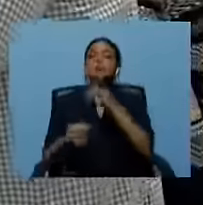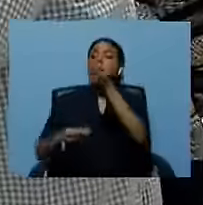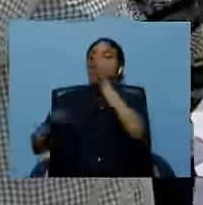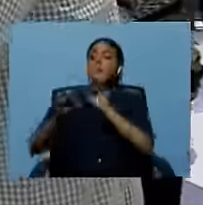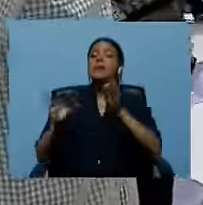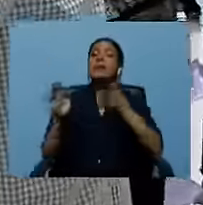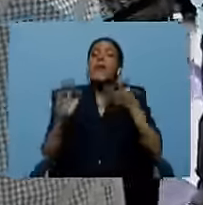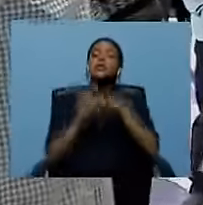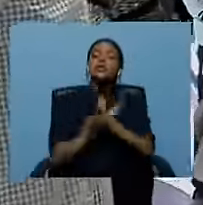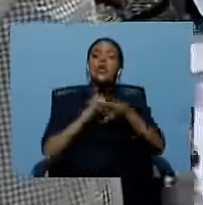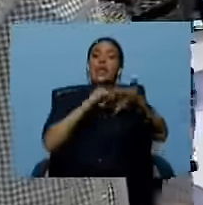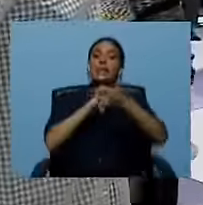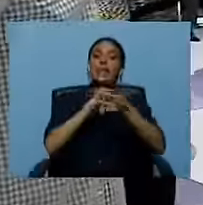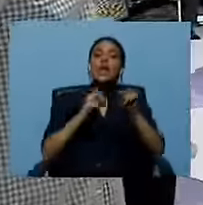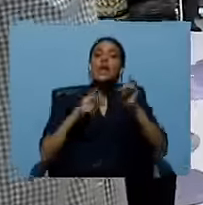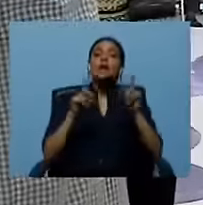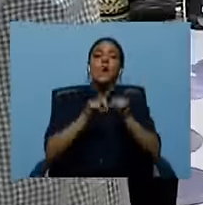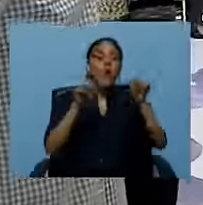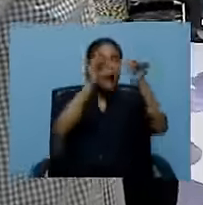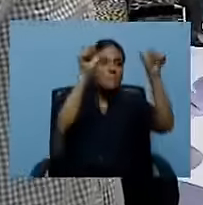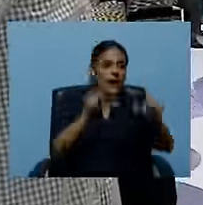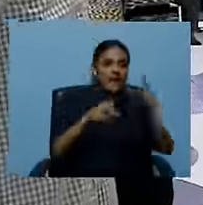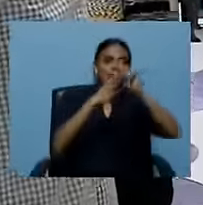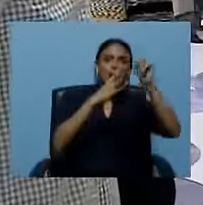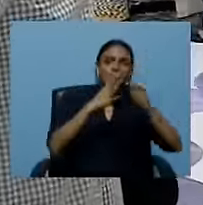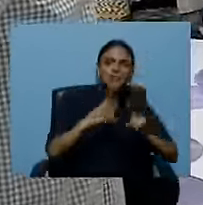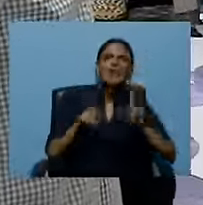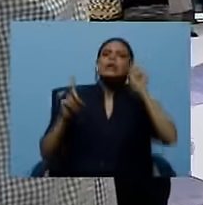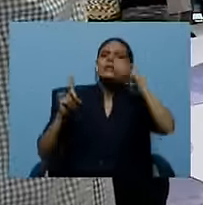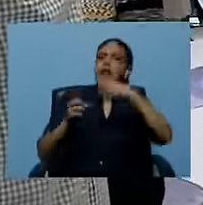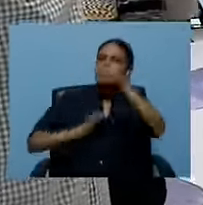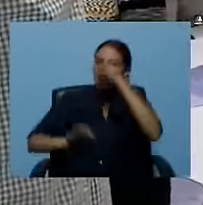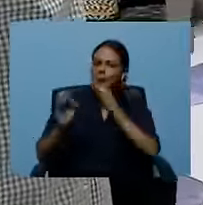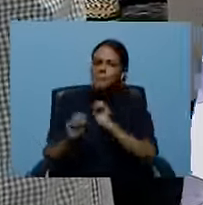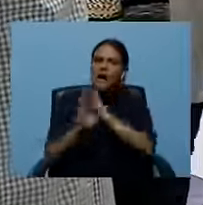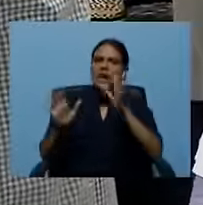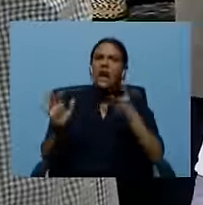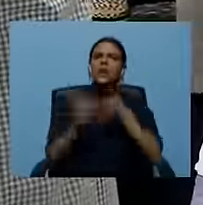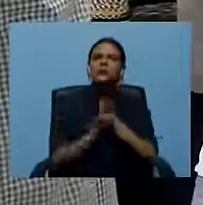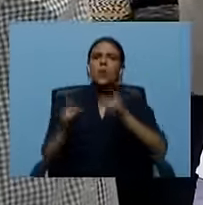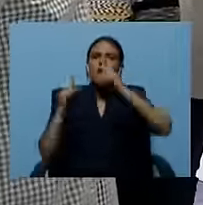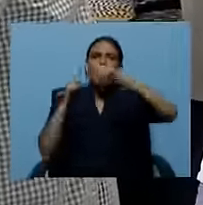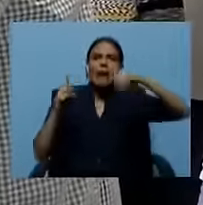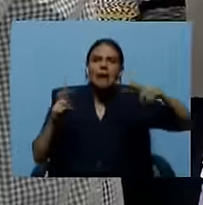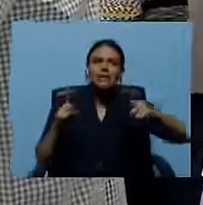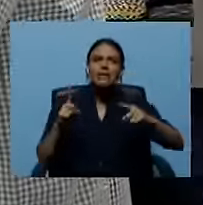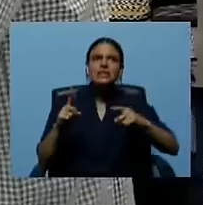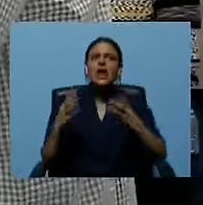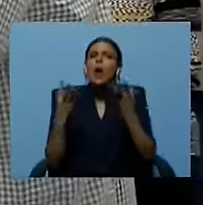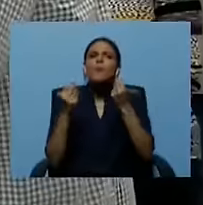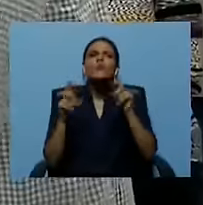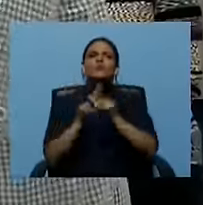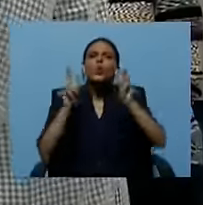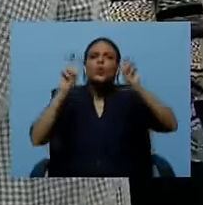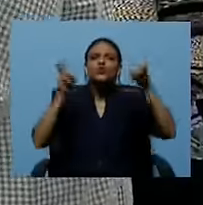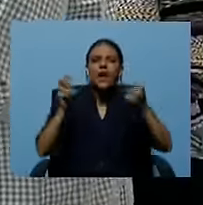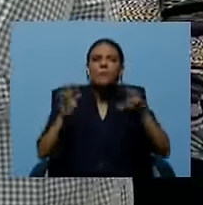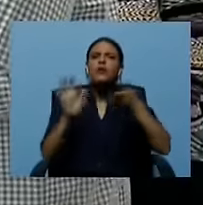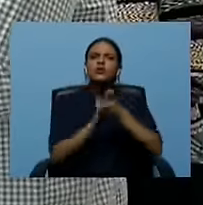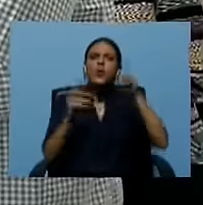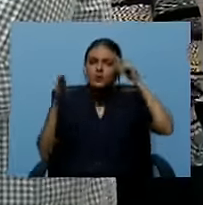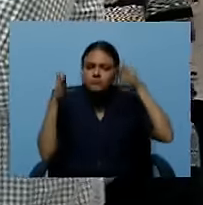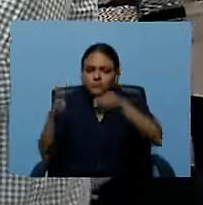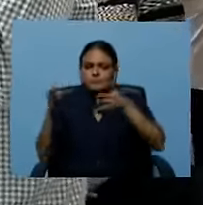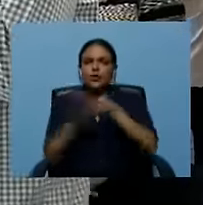microscopios, también habla sobre la energía, bueno, ahí sobre los microscopios, pues.